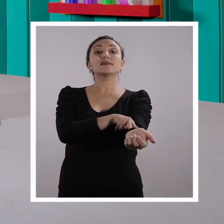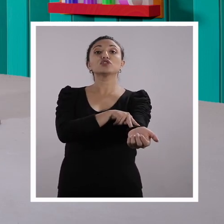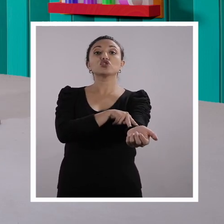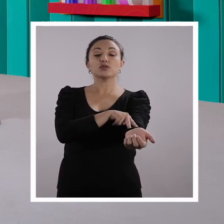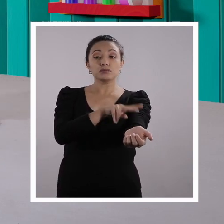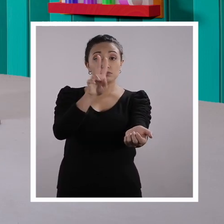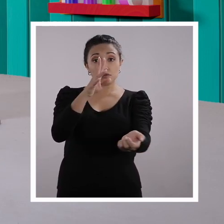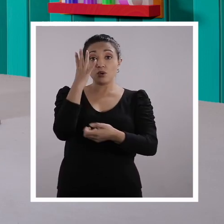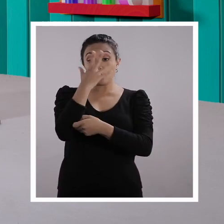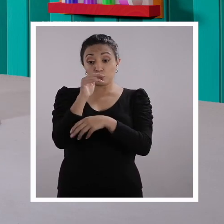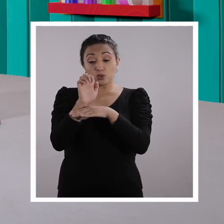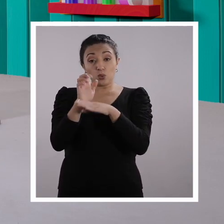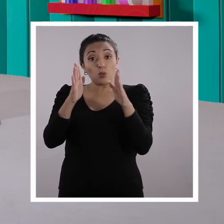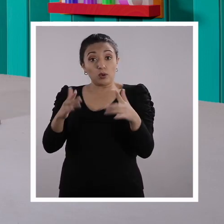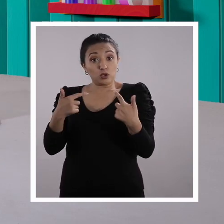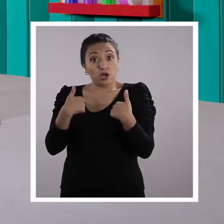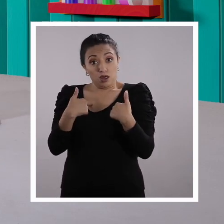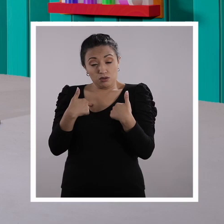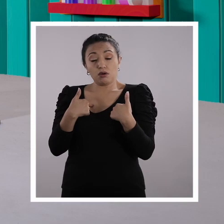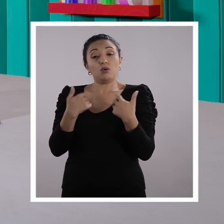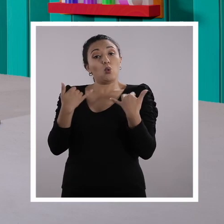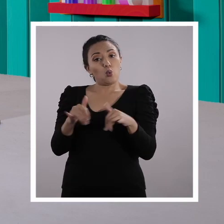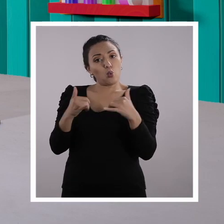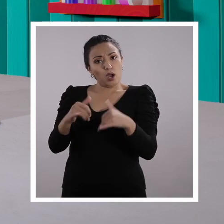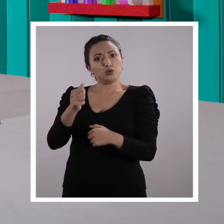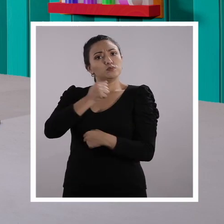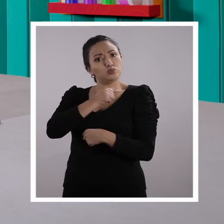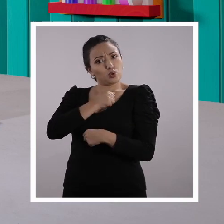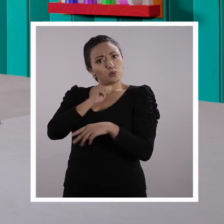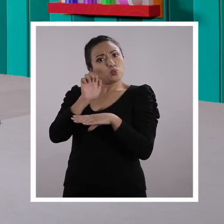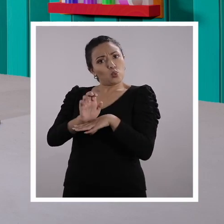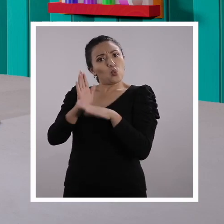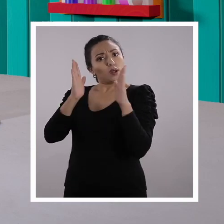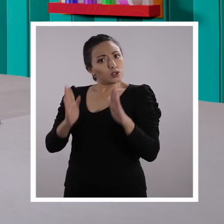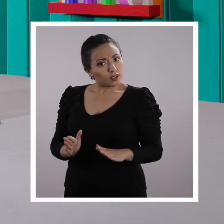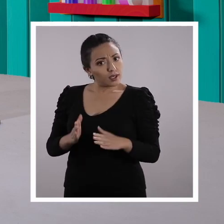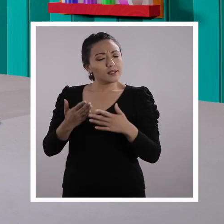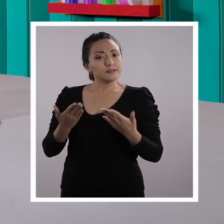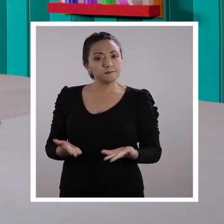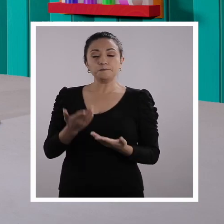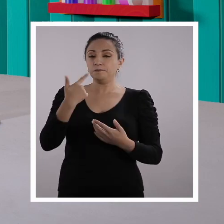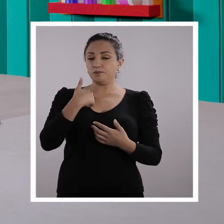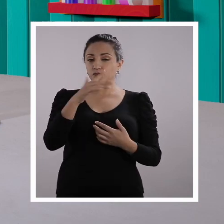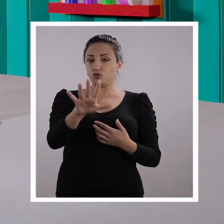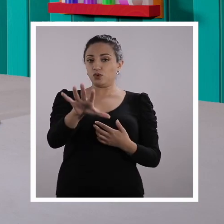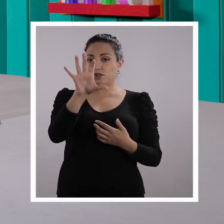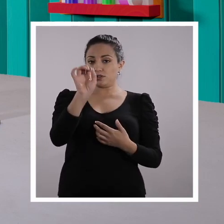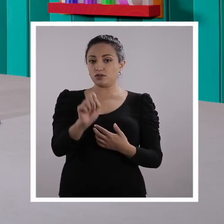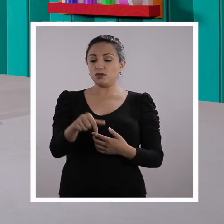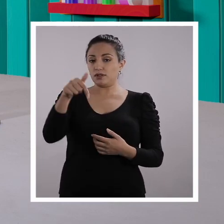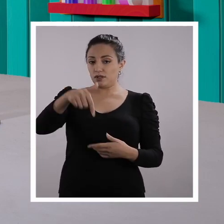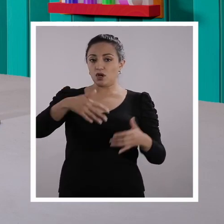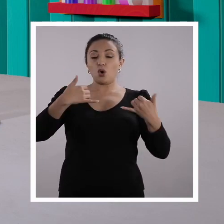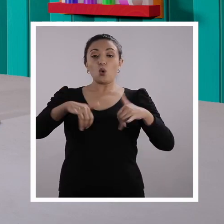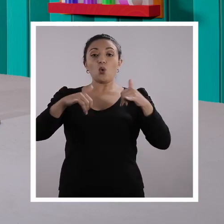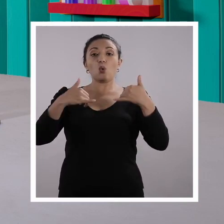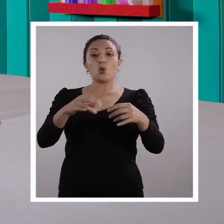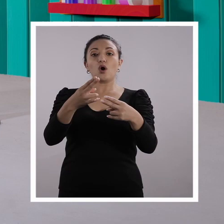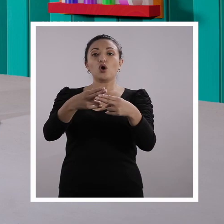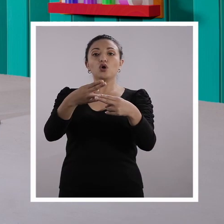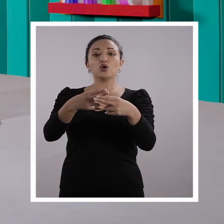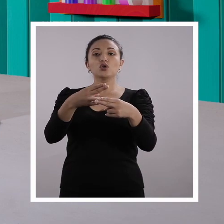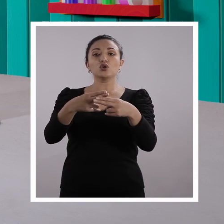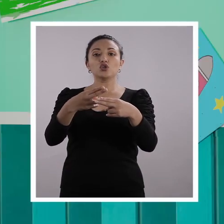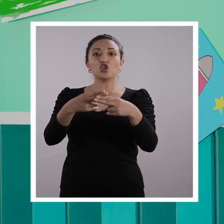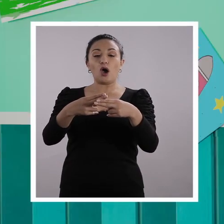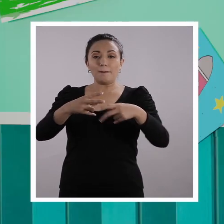porque lo lindo de ser ecuatorianos es que tenemos juegos tradicionales y panchillo hemos escogido hoy el juego